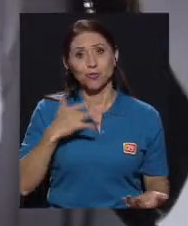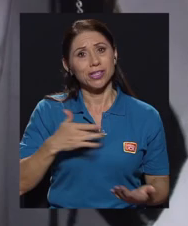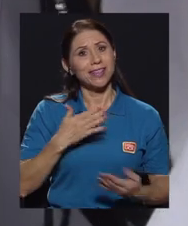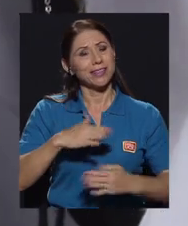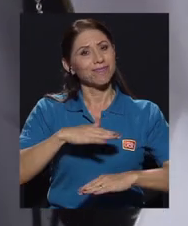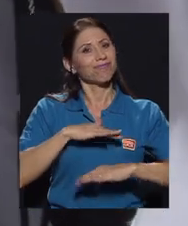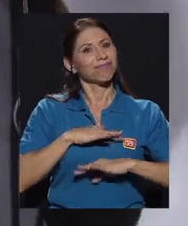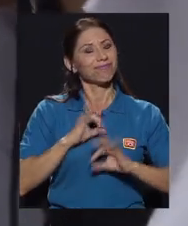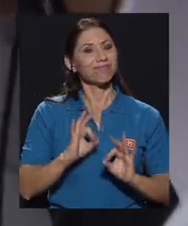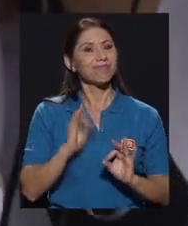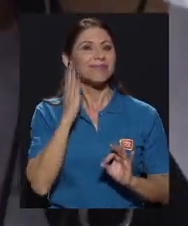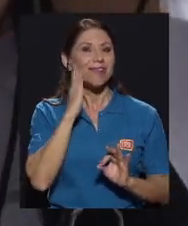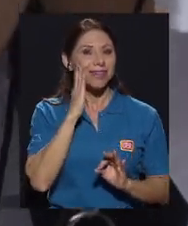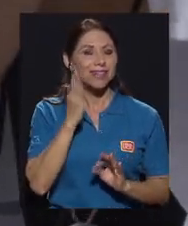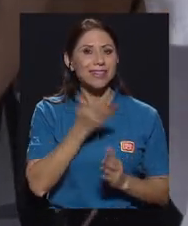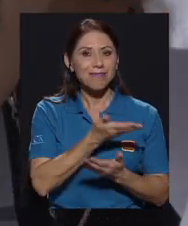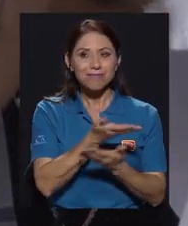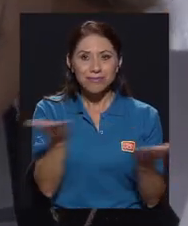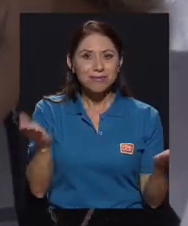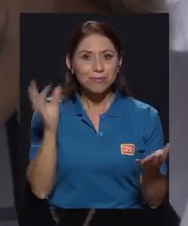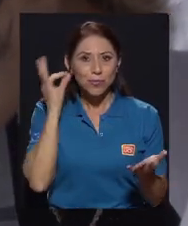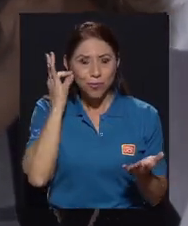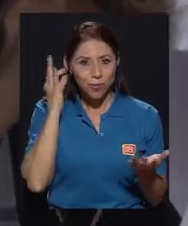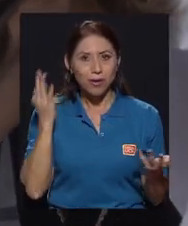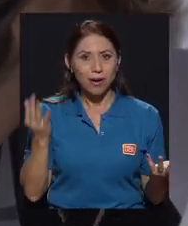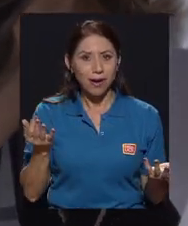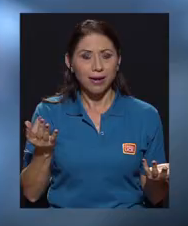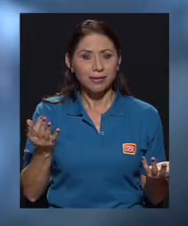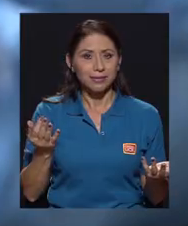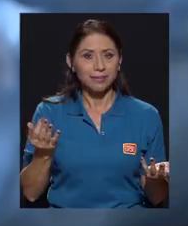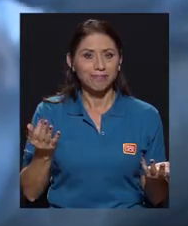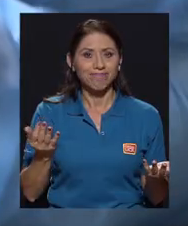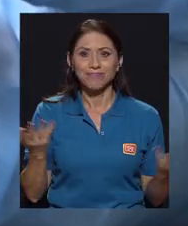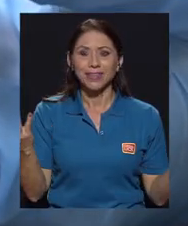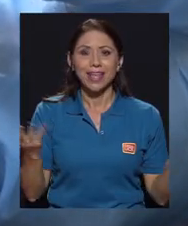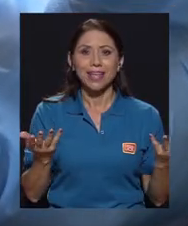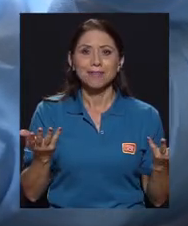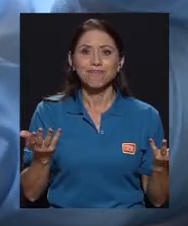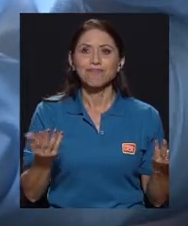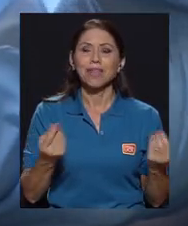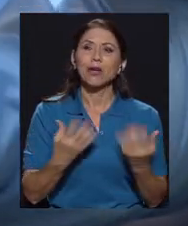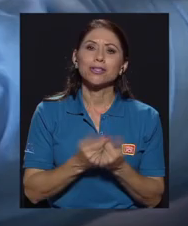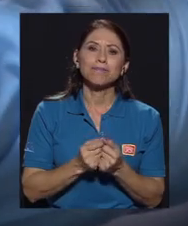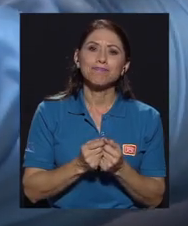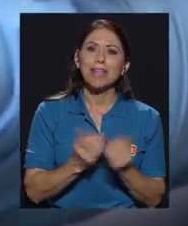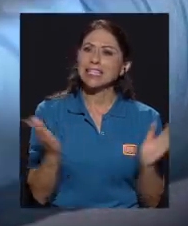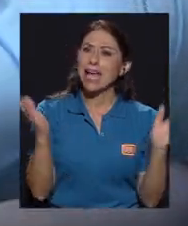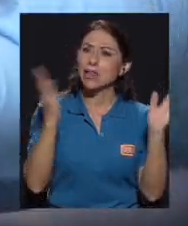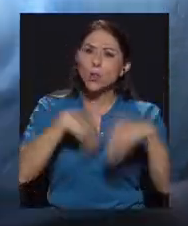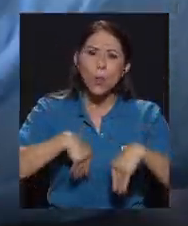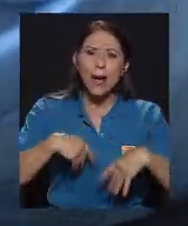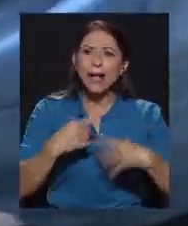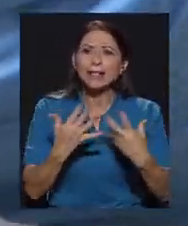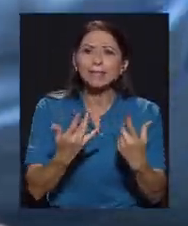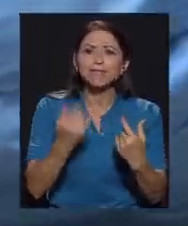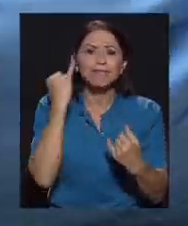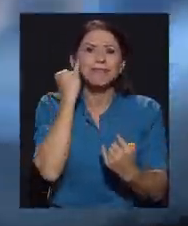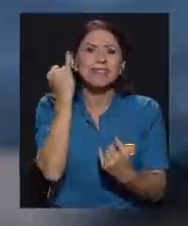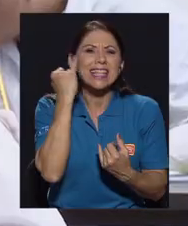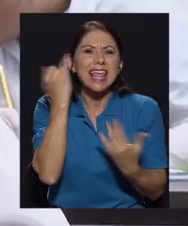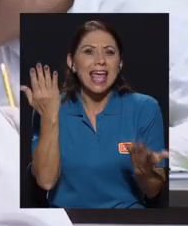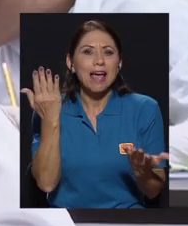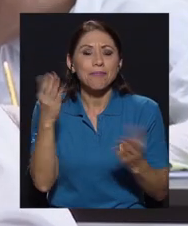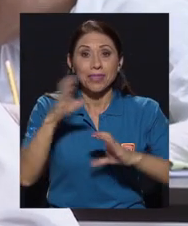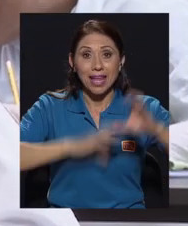da a uno cierta satisfacción de saber que mujeres están, ya no existe ese tabú, ¿verdad? Esa